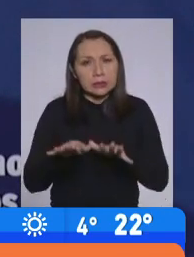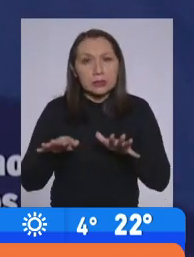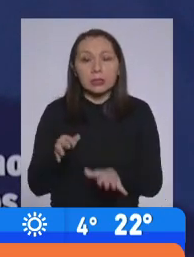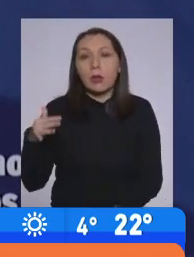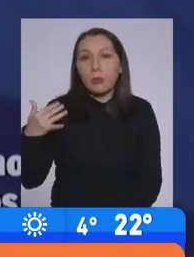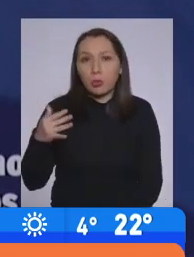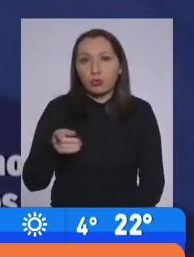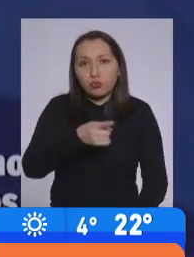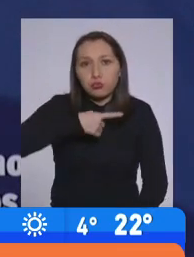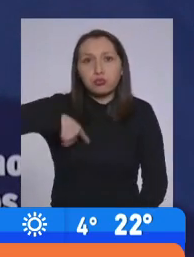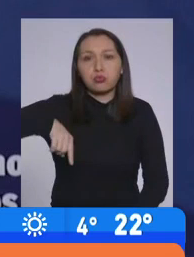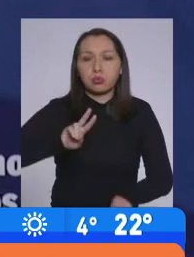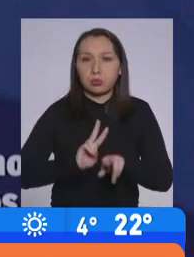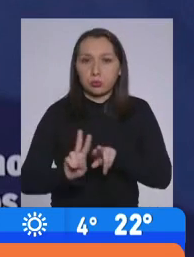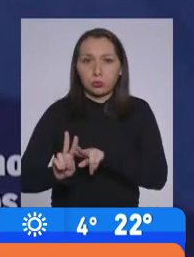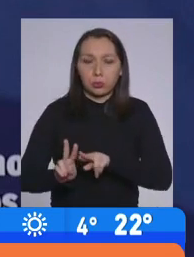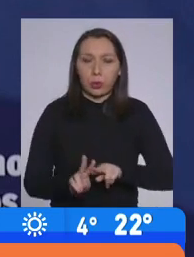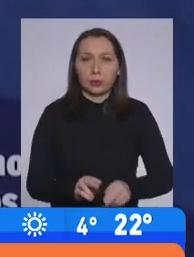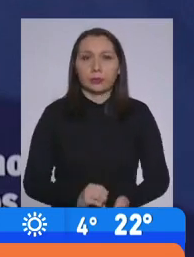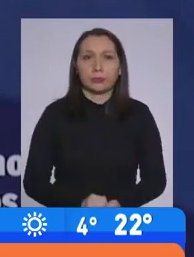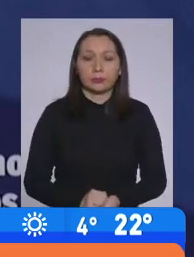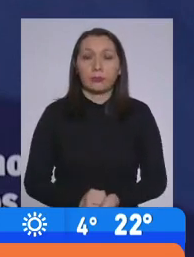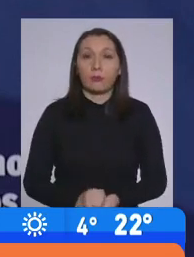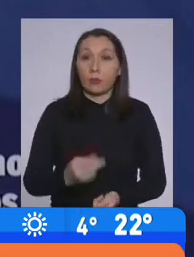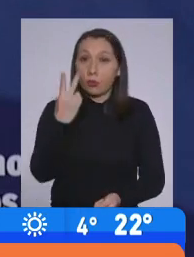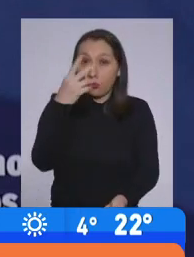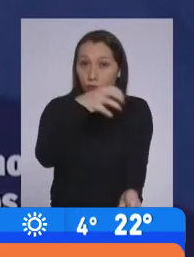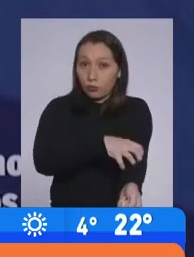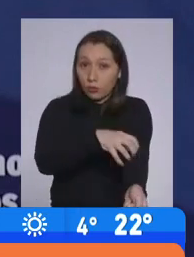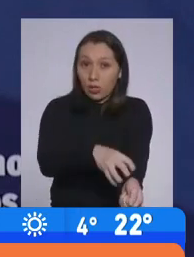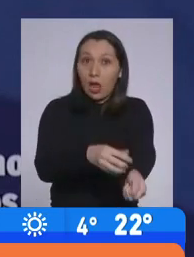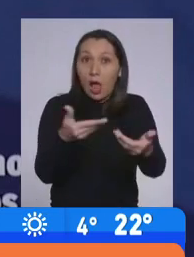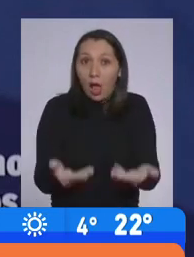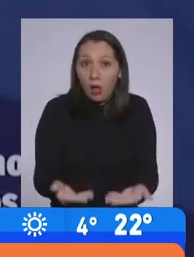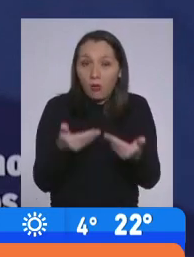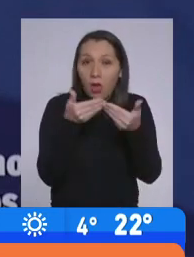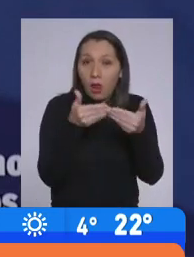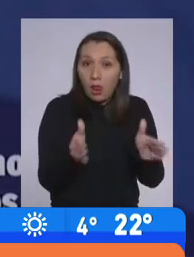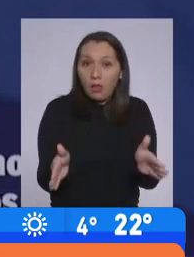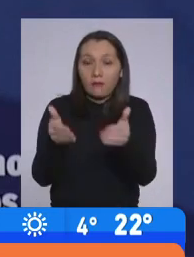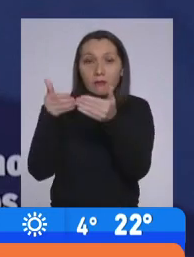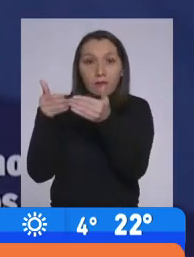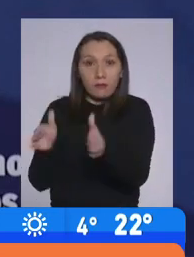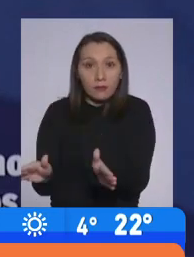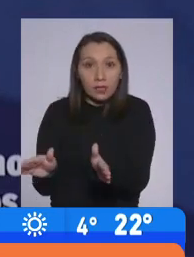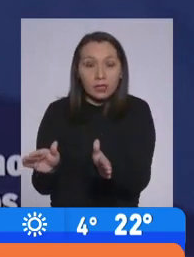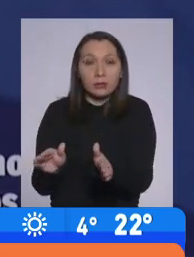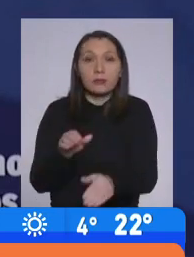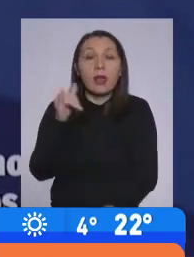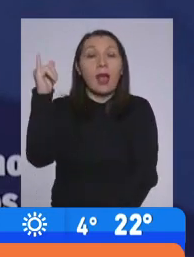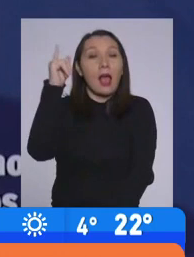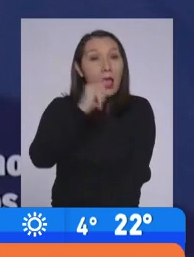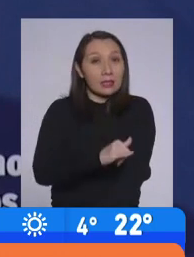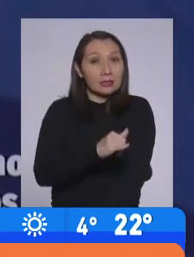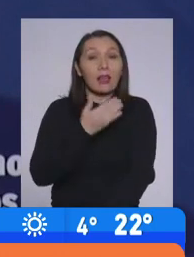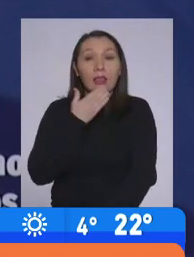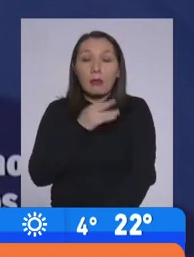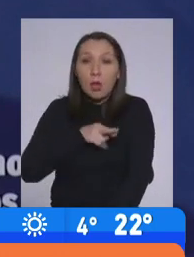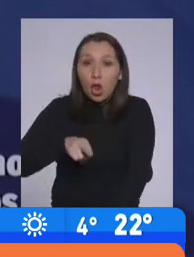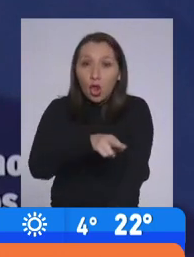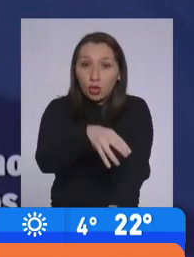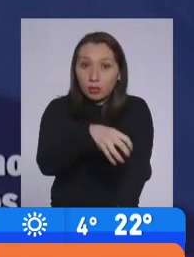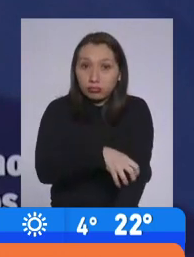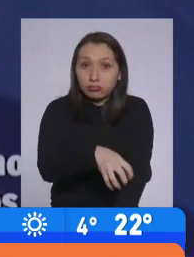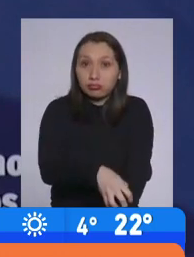importante que estamos haciendo en las dos regiones con del confinamiento aysén y los ríos